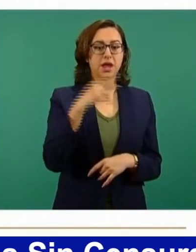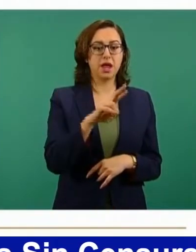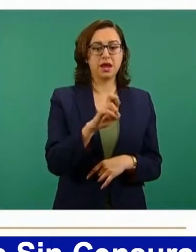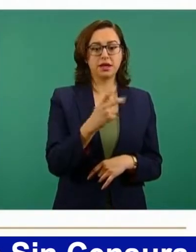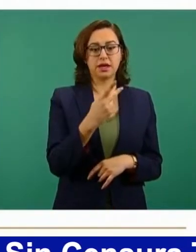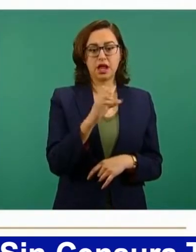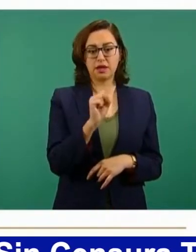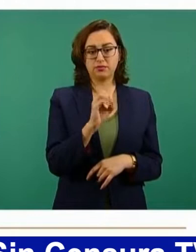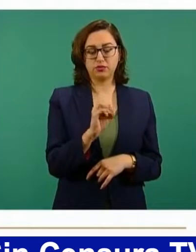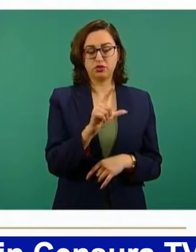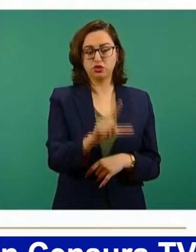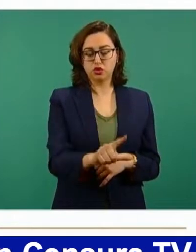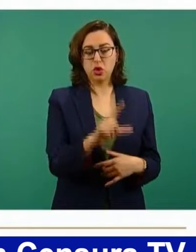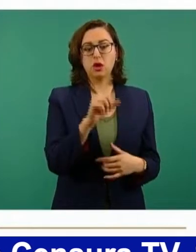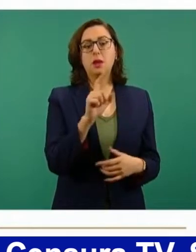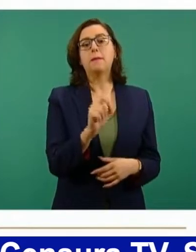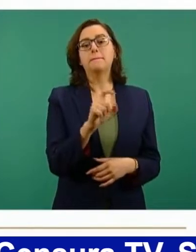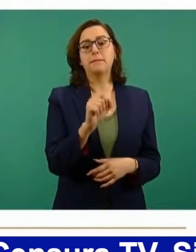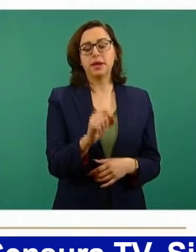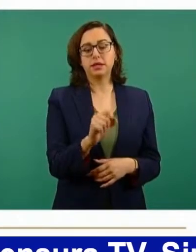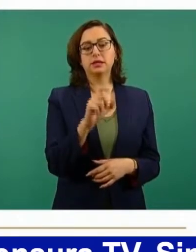Repsol en